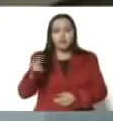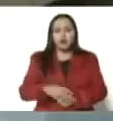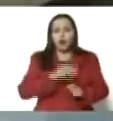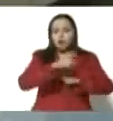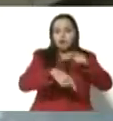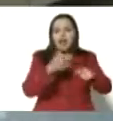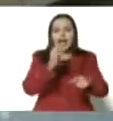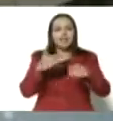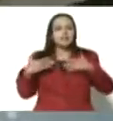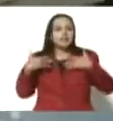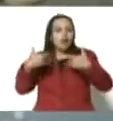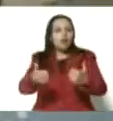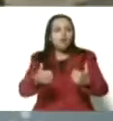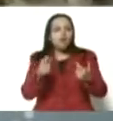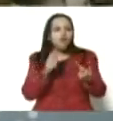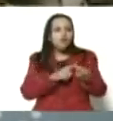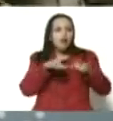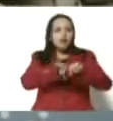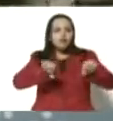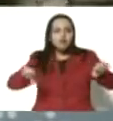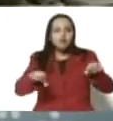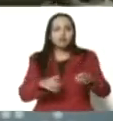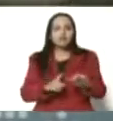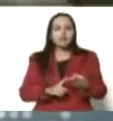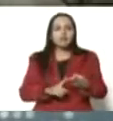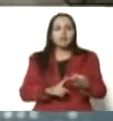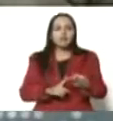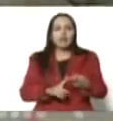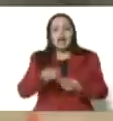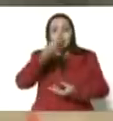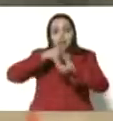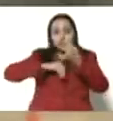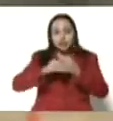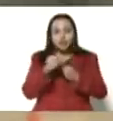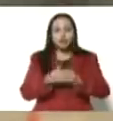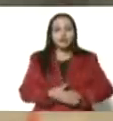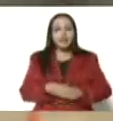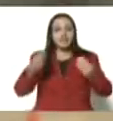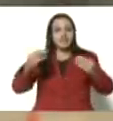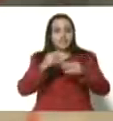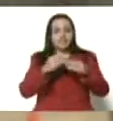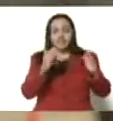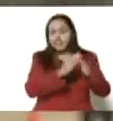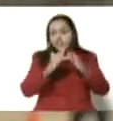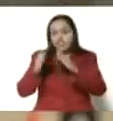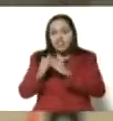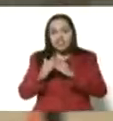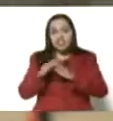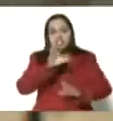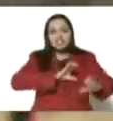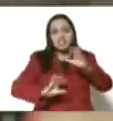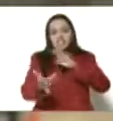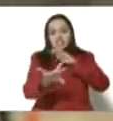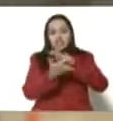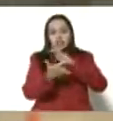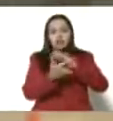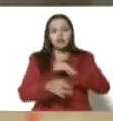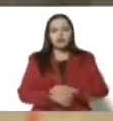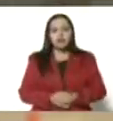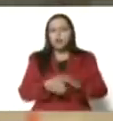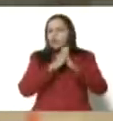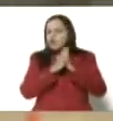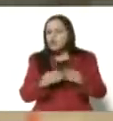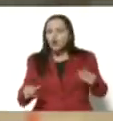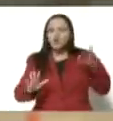la salud, en la educación, en la alimentación, en vivienda, en ciencia y tecnología, en todos